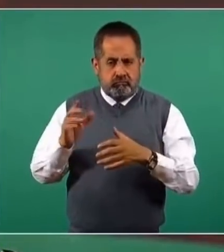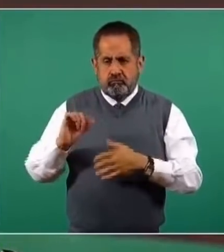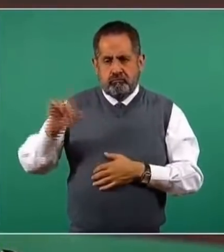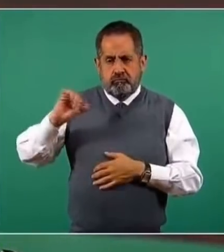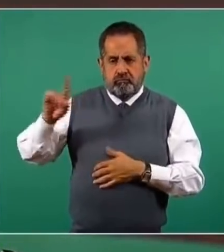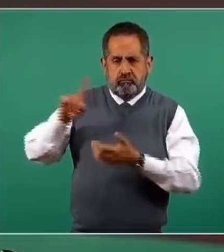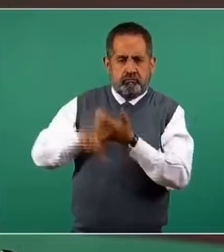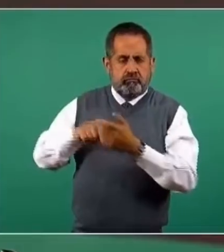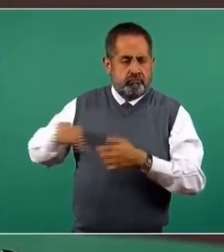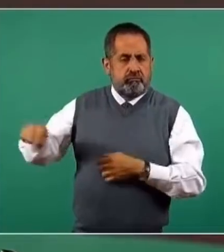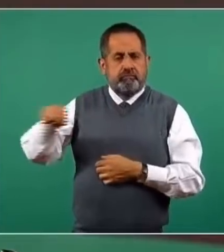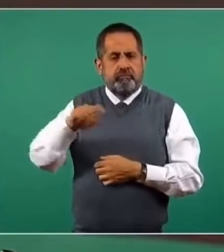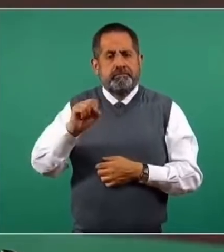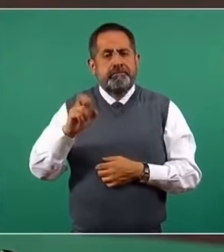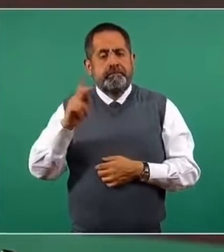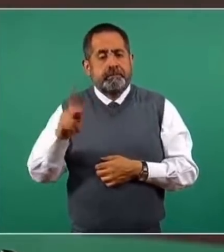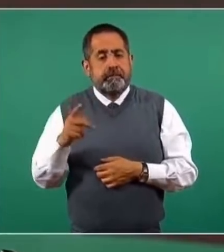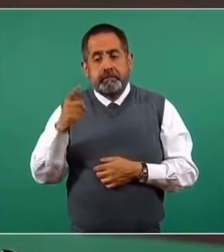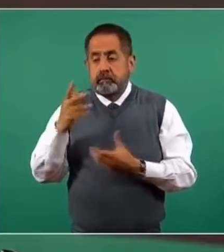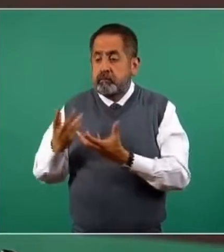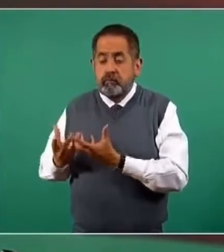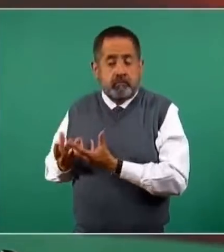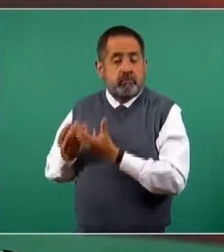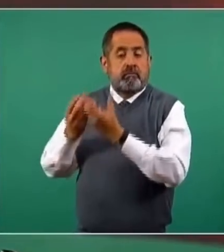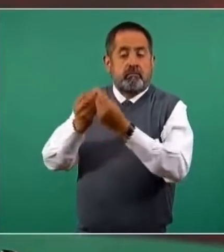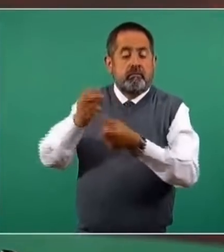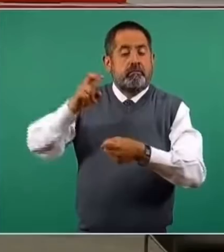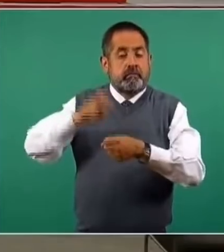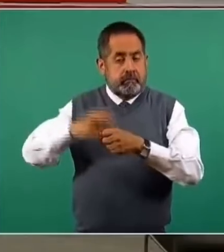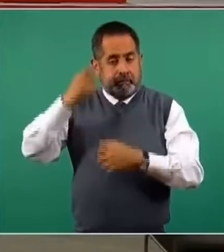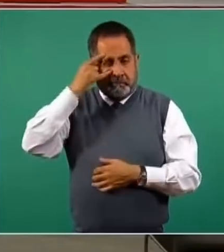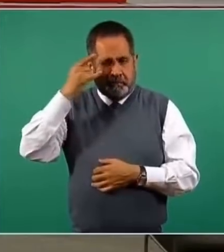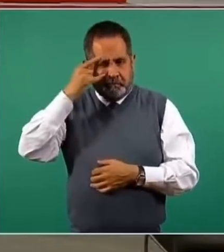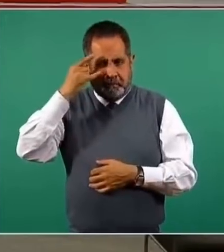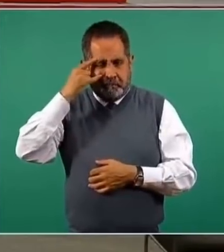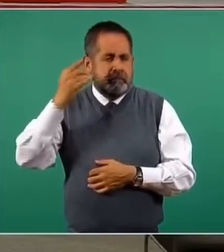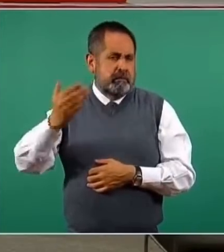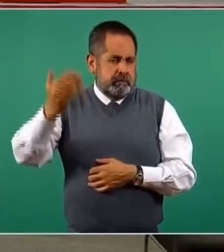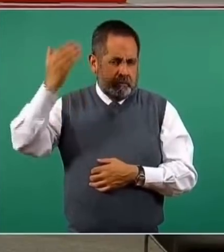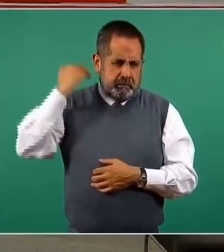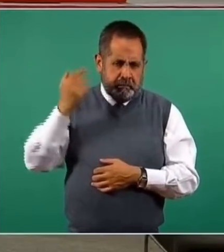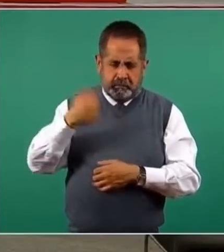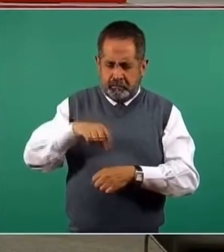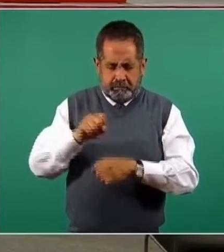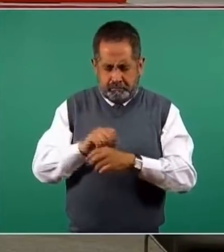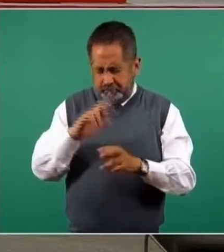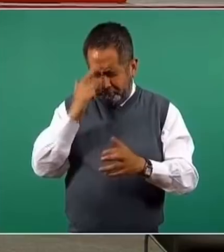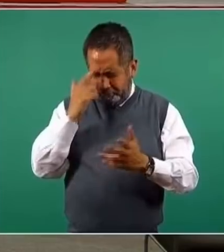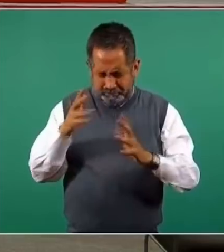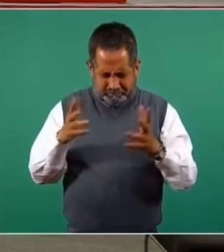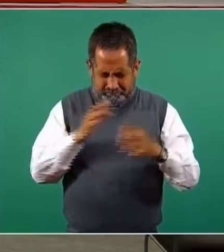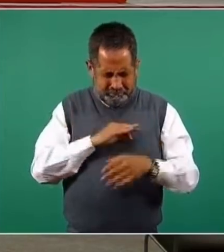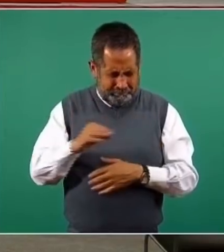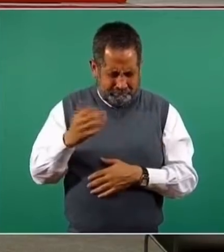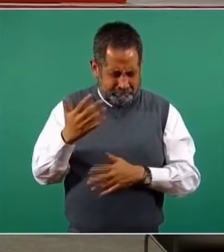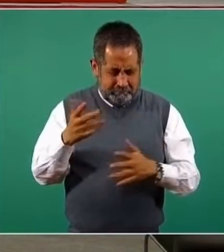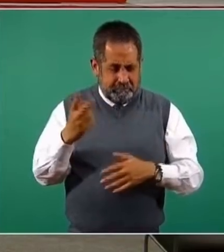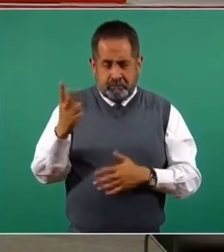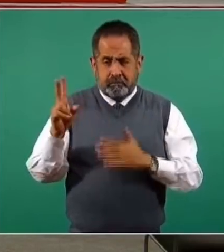funcionarias y funcionarios de la SEP en Campeche hace ya varias semanas, ya no recuerdo, pero es más de 2